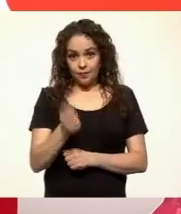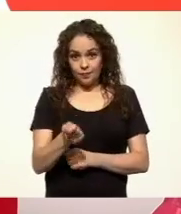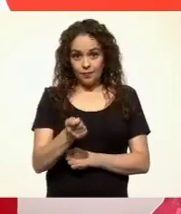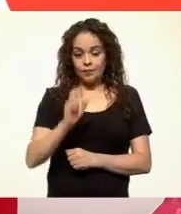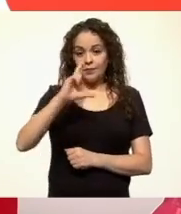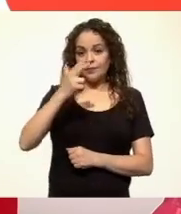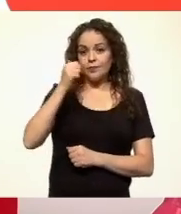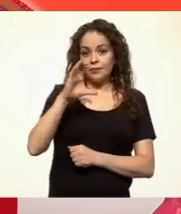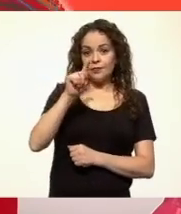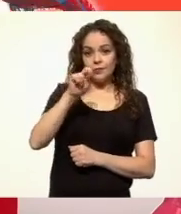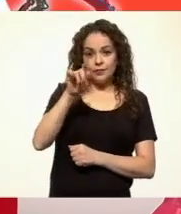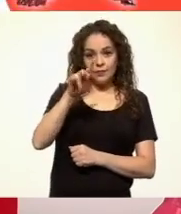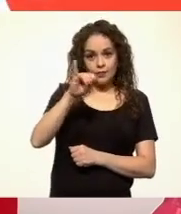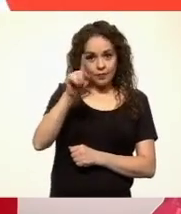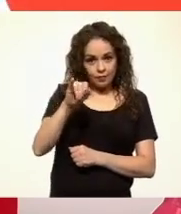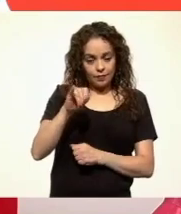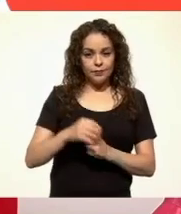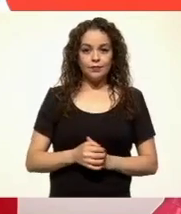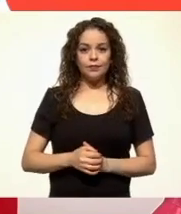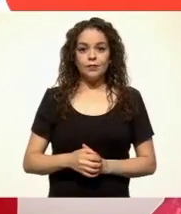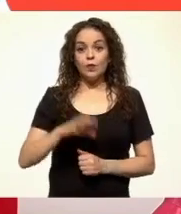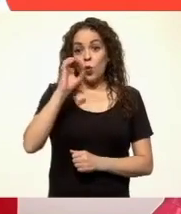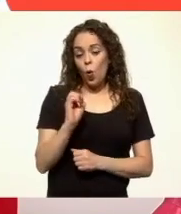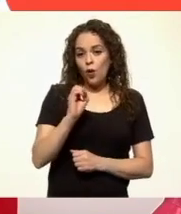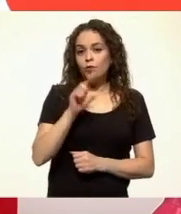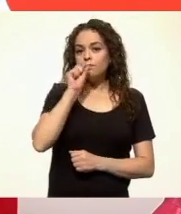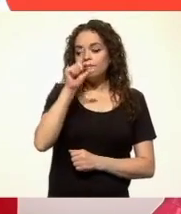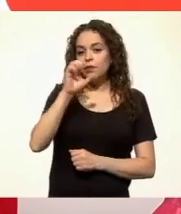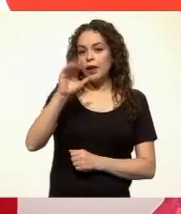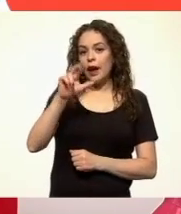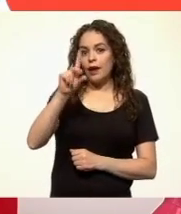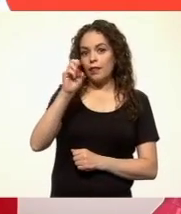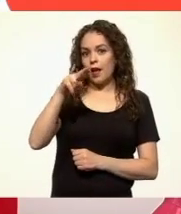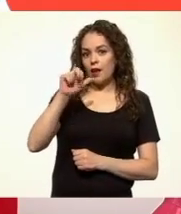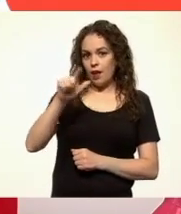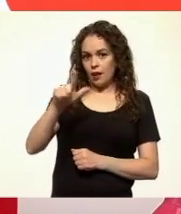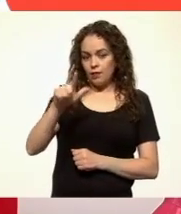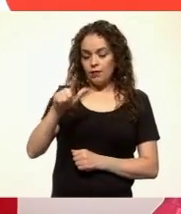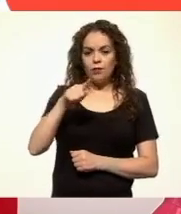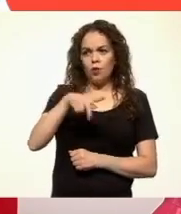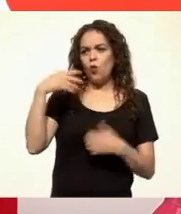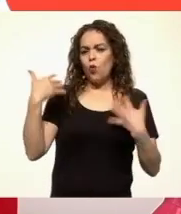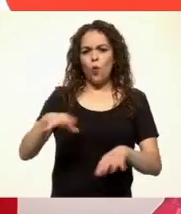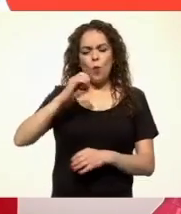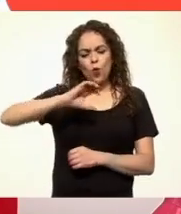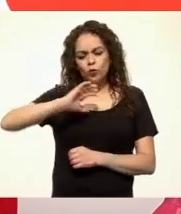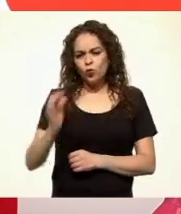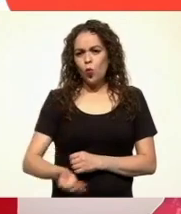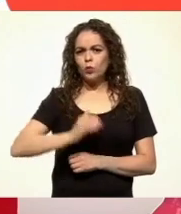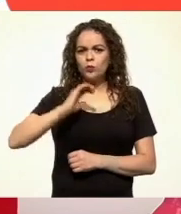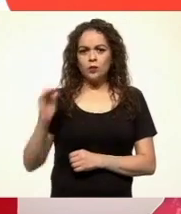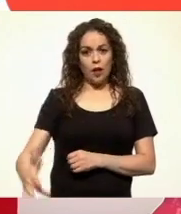o cardenal, una pájara muy consentida, quien estaba tan